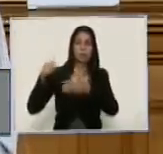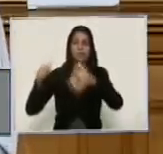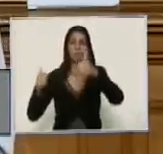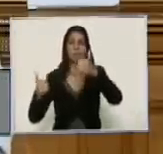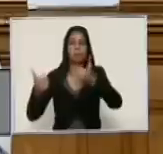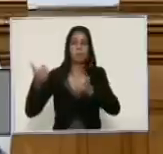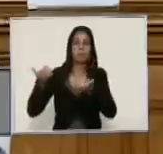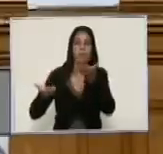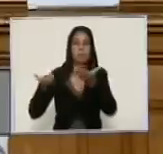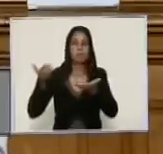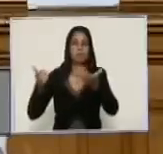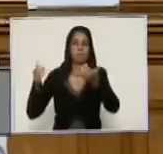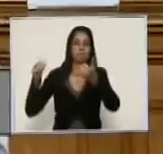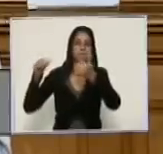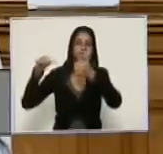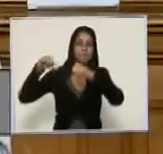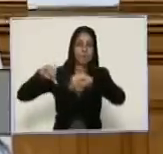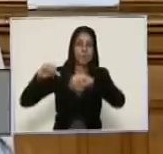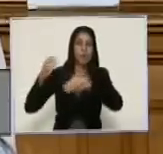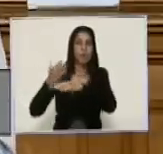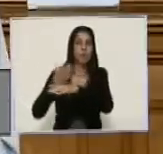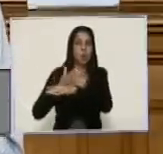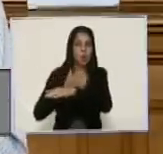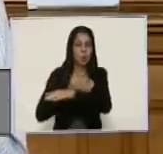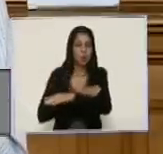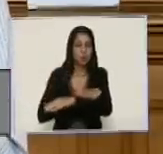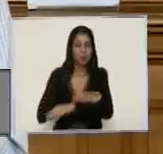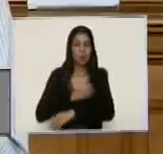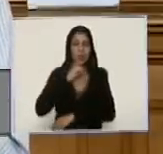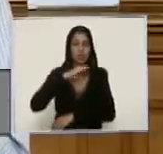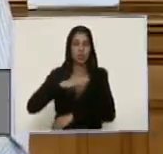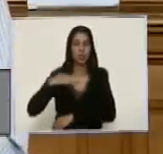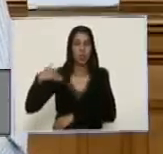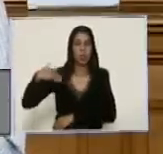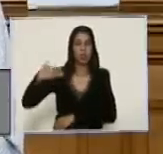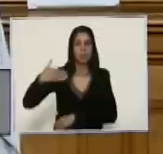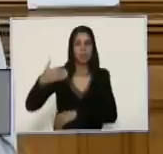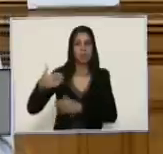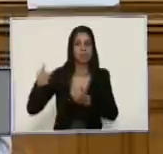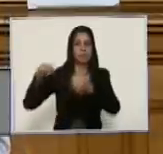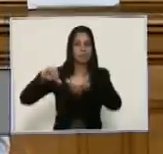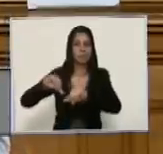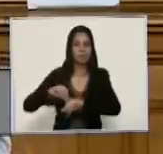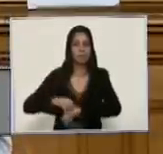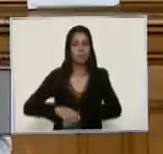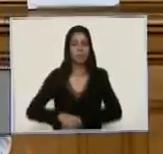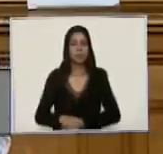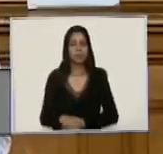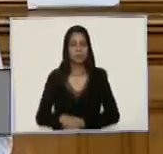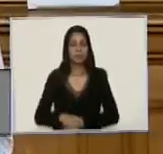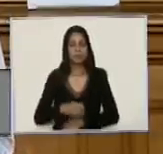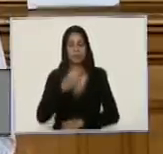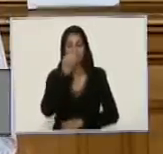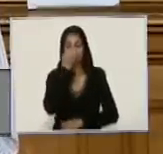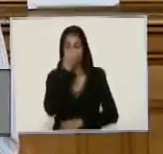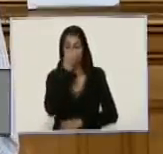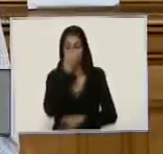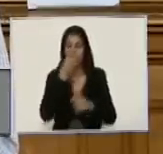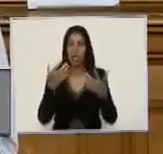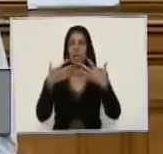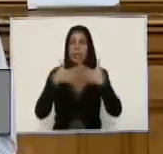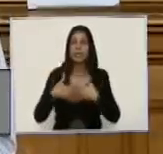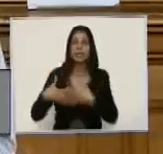su decadencia histórica. Sin duda, el imperialismo